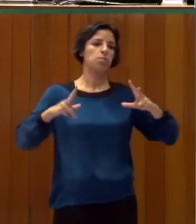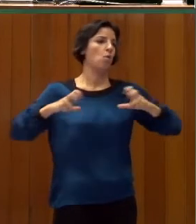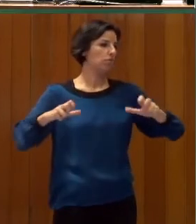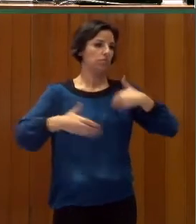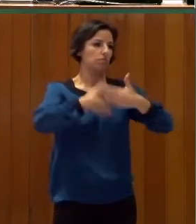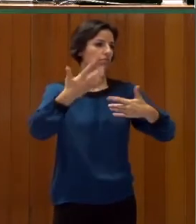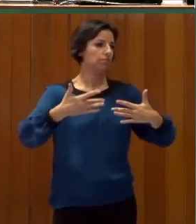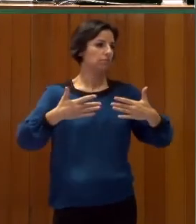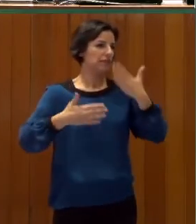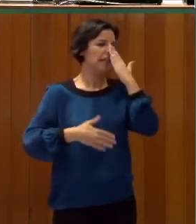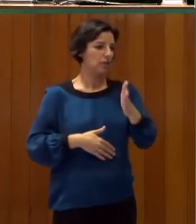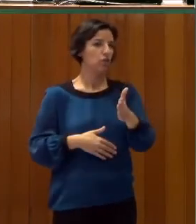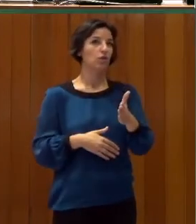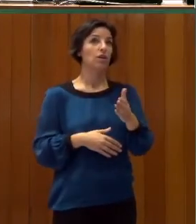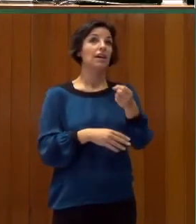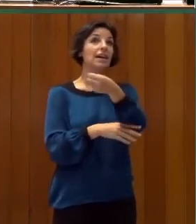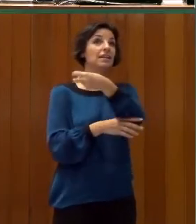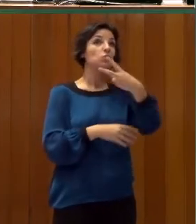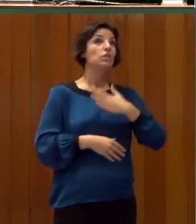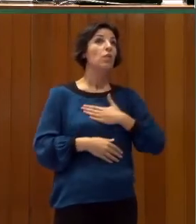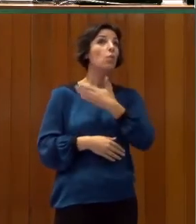Y estos son los resultados del Stroop verbal.